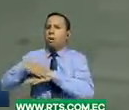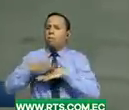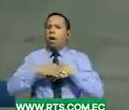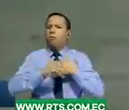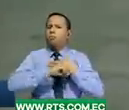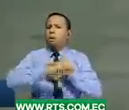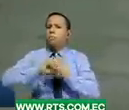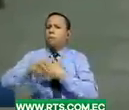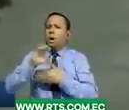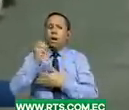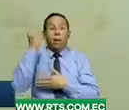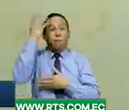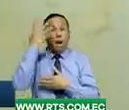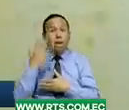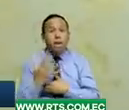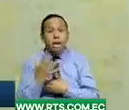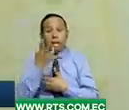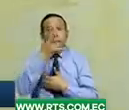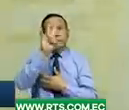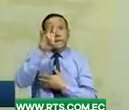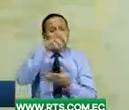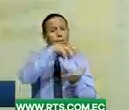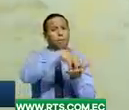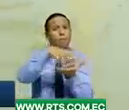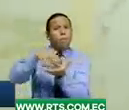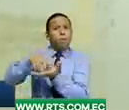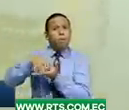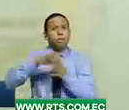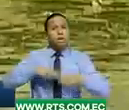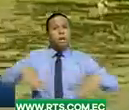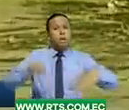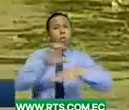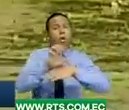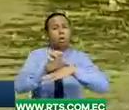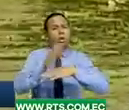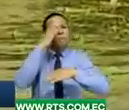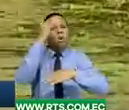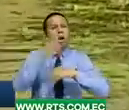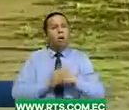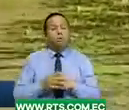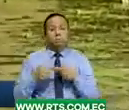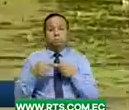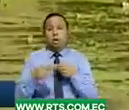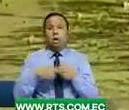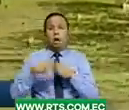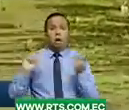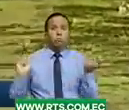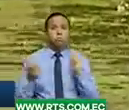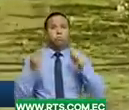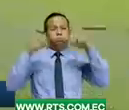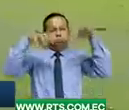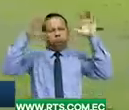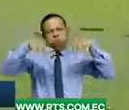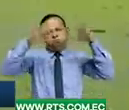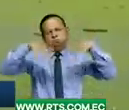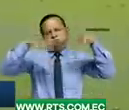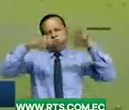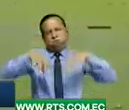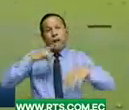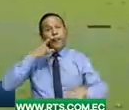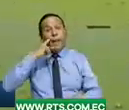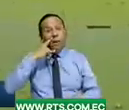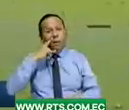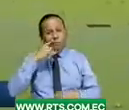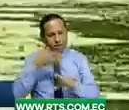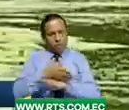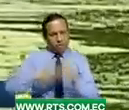a 17 provincias del país ante la posible llegada del fenómeno de El Niño. Quédese con nosotros, volvemos